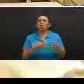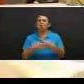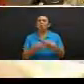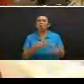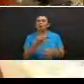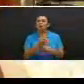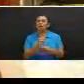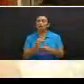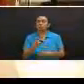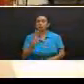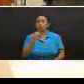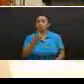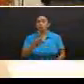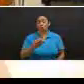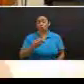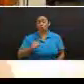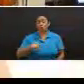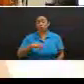hace con los hijos de uno.